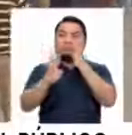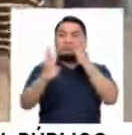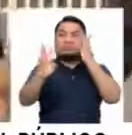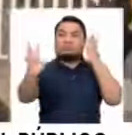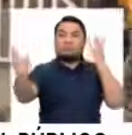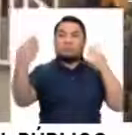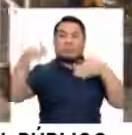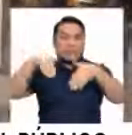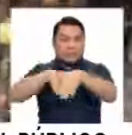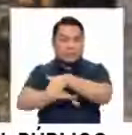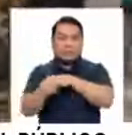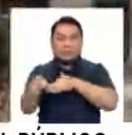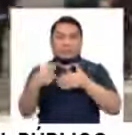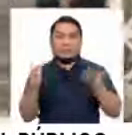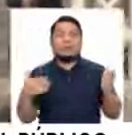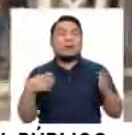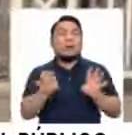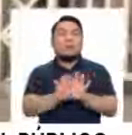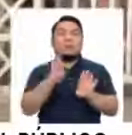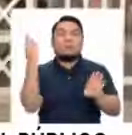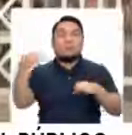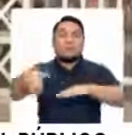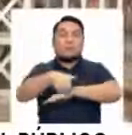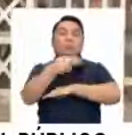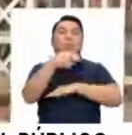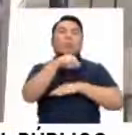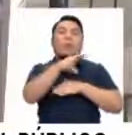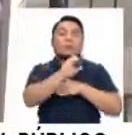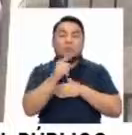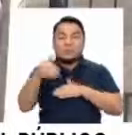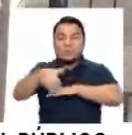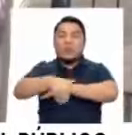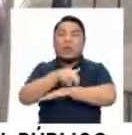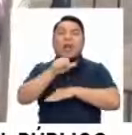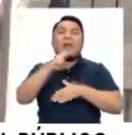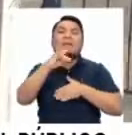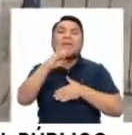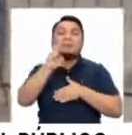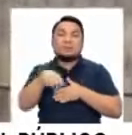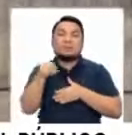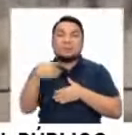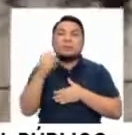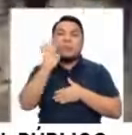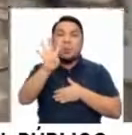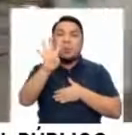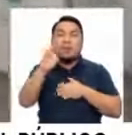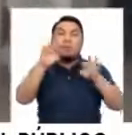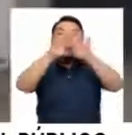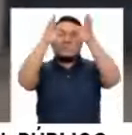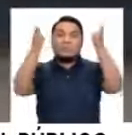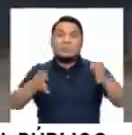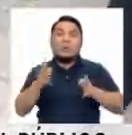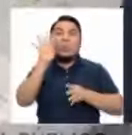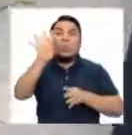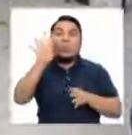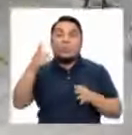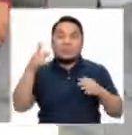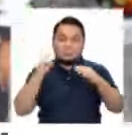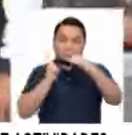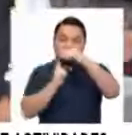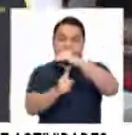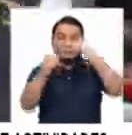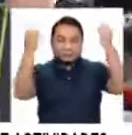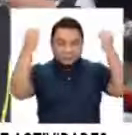para ingresar. En las puertas del Jirón Huánuco y la Avenida Aviación se colocaron 4 cabinas de desinfección. Casi